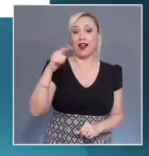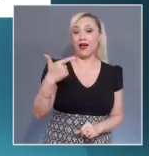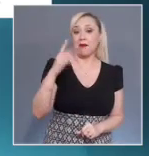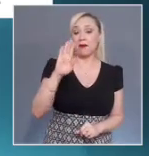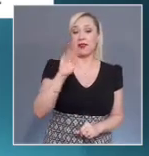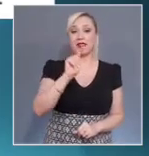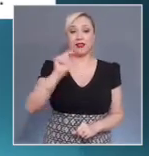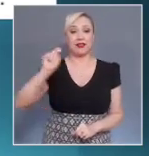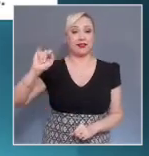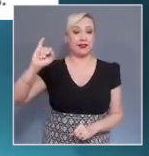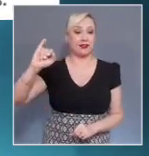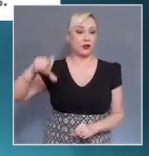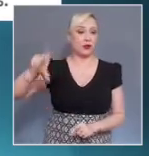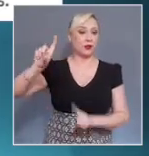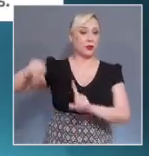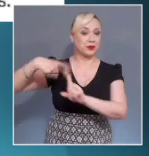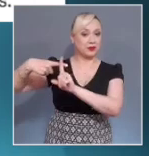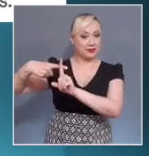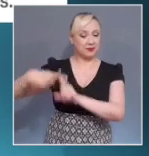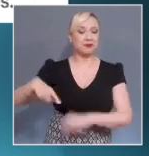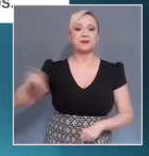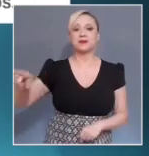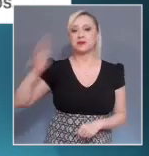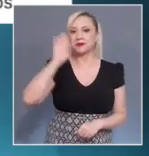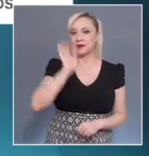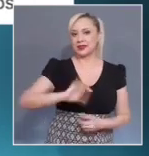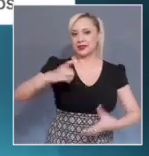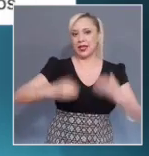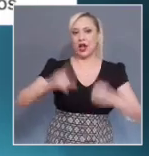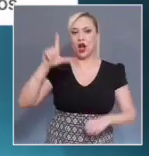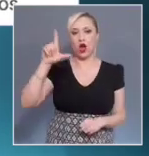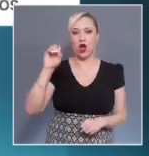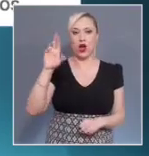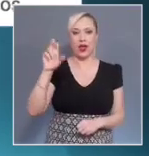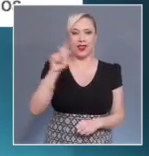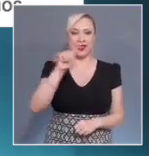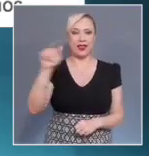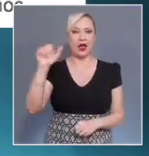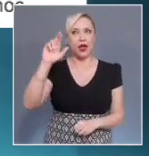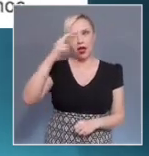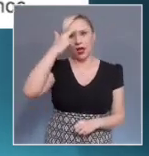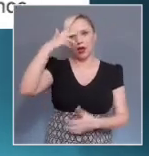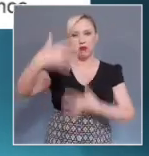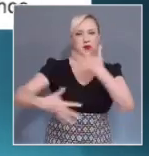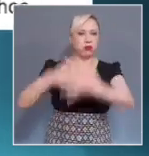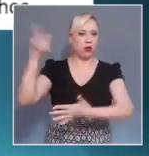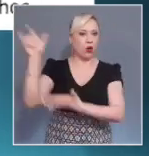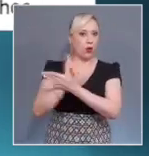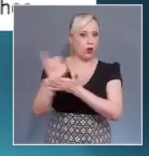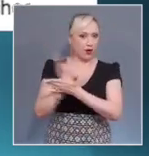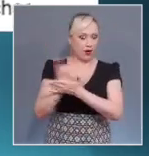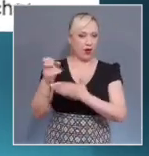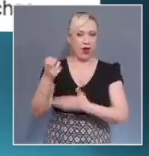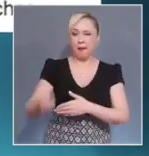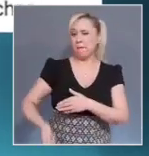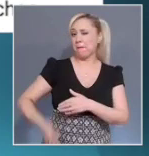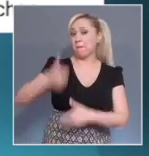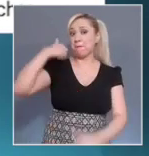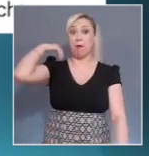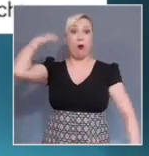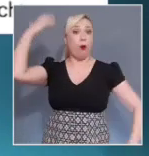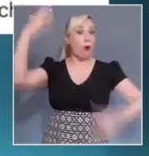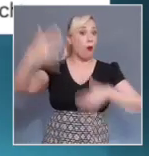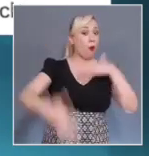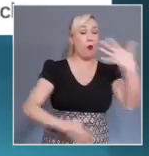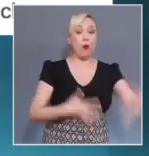Al respecto, la ministra Loretta Ortiz Alf recordó que los disturbios de Stonewall, Nueva York, fue la protesta social pionera en la lucha por la igualdad